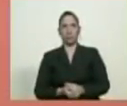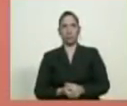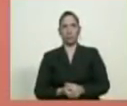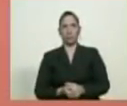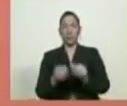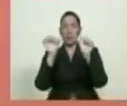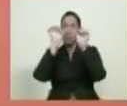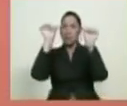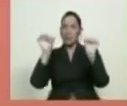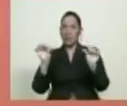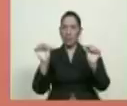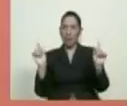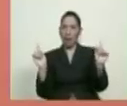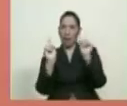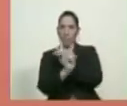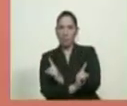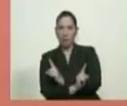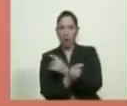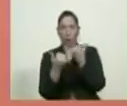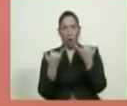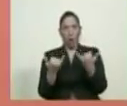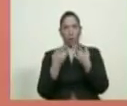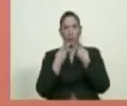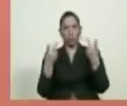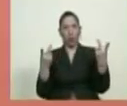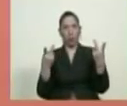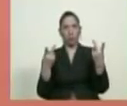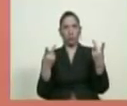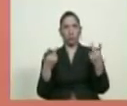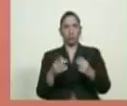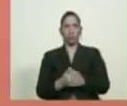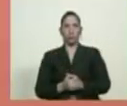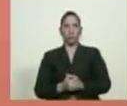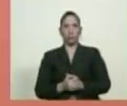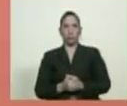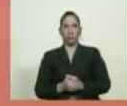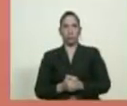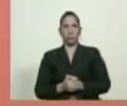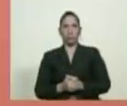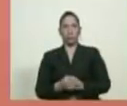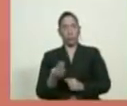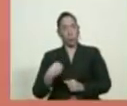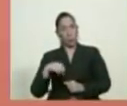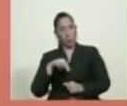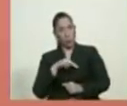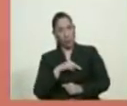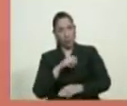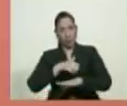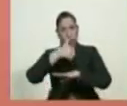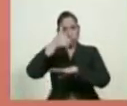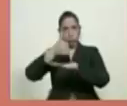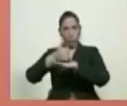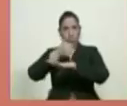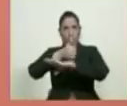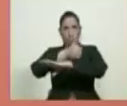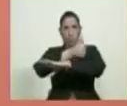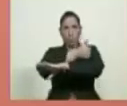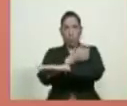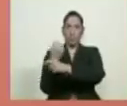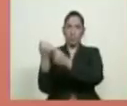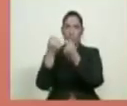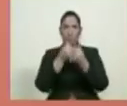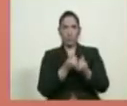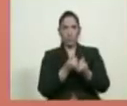sistema cambiario, ya se acaba de dar una rueda de prensa por parte de nuestras autoridades monetarias, es decir, el presidente del